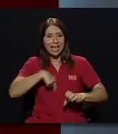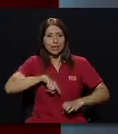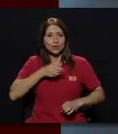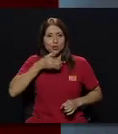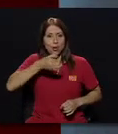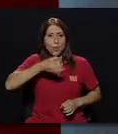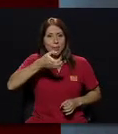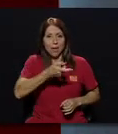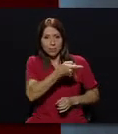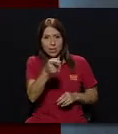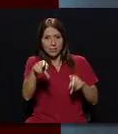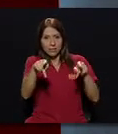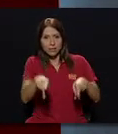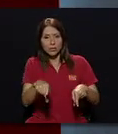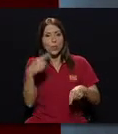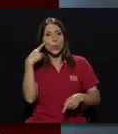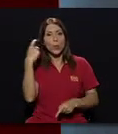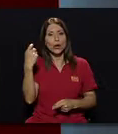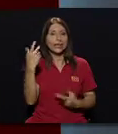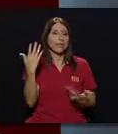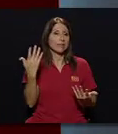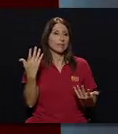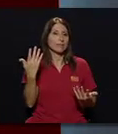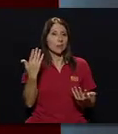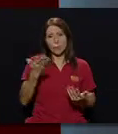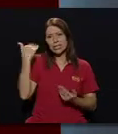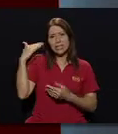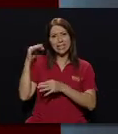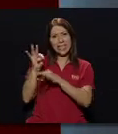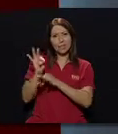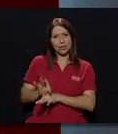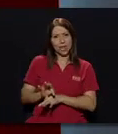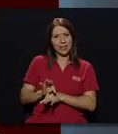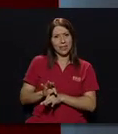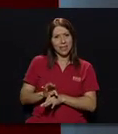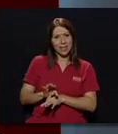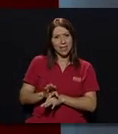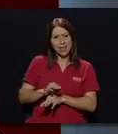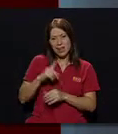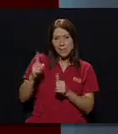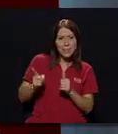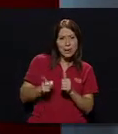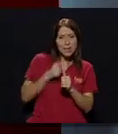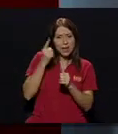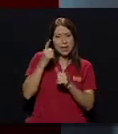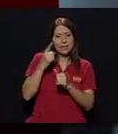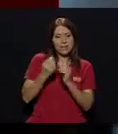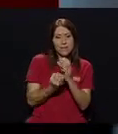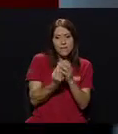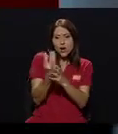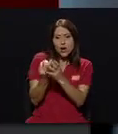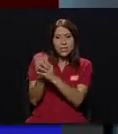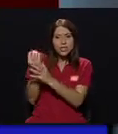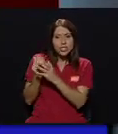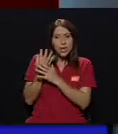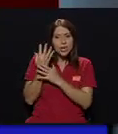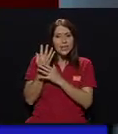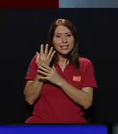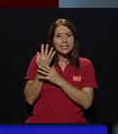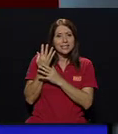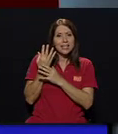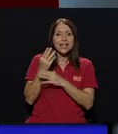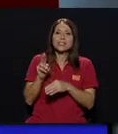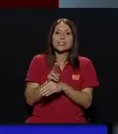a los apicultores, pero tradicionalmente muchas veces las primeras floraciones el apicultor las utiliza